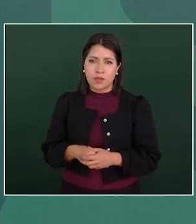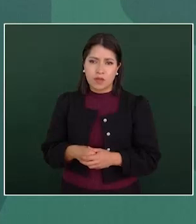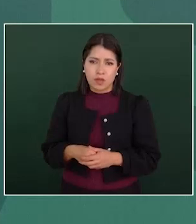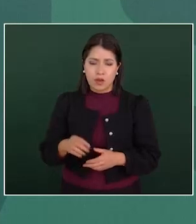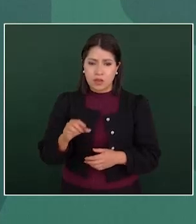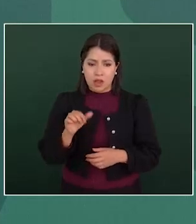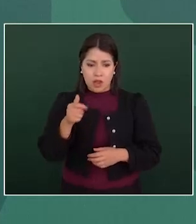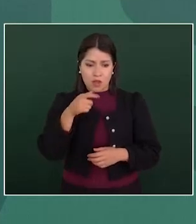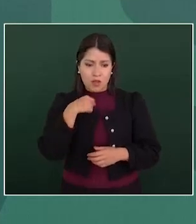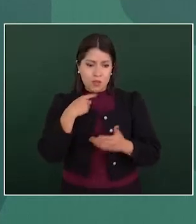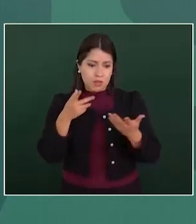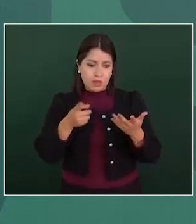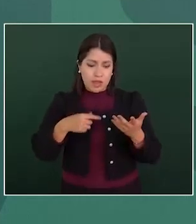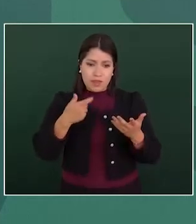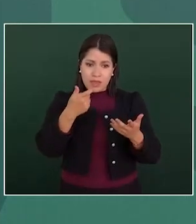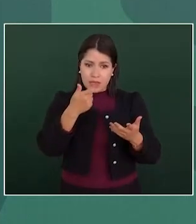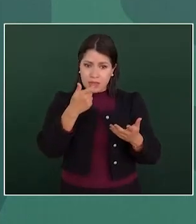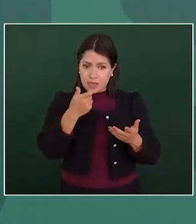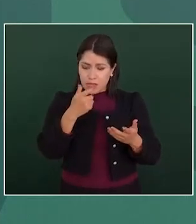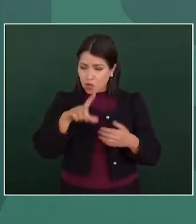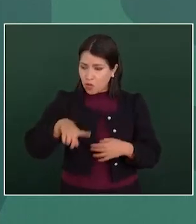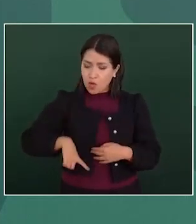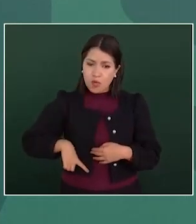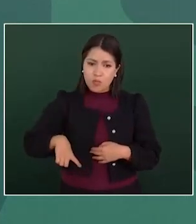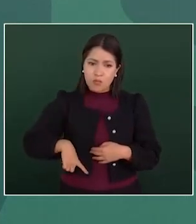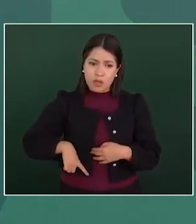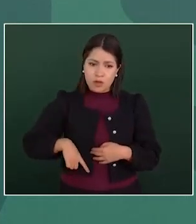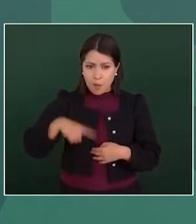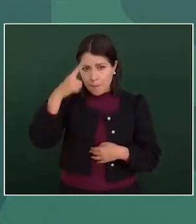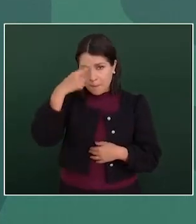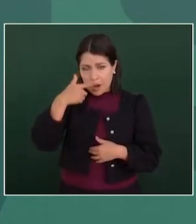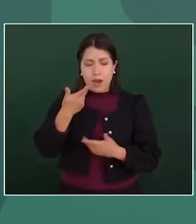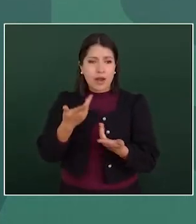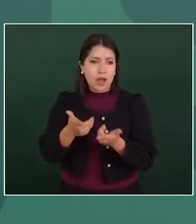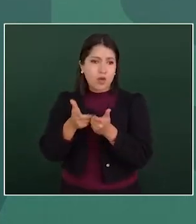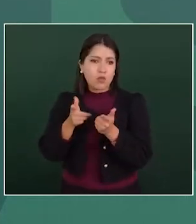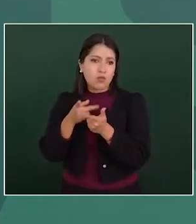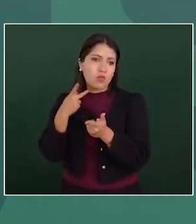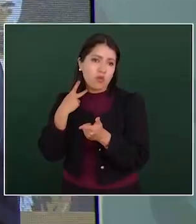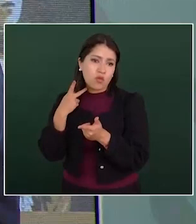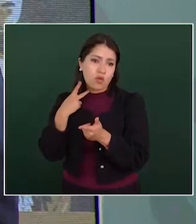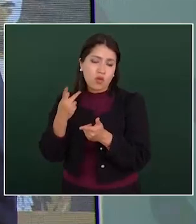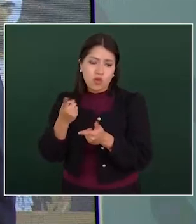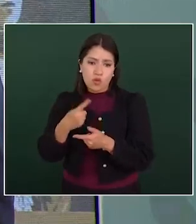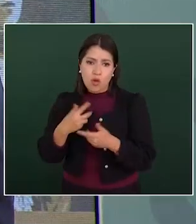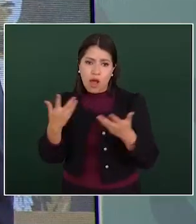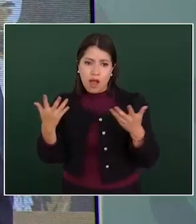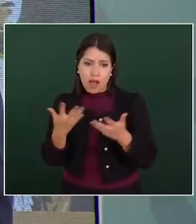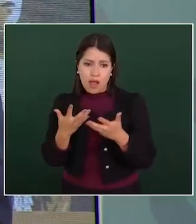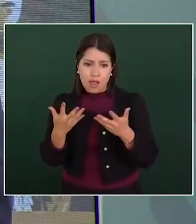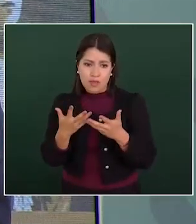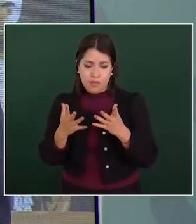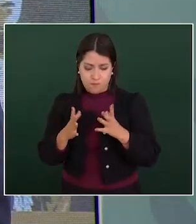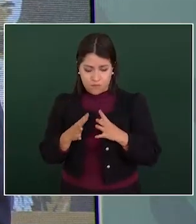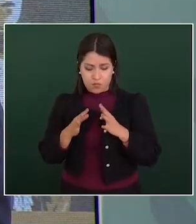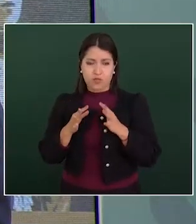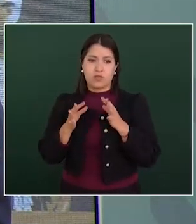prerrogativas de dinero del gobierno para el partido, creamos una fundación